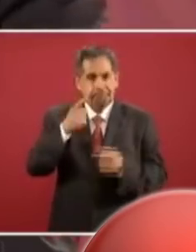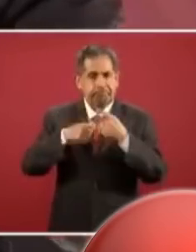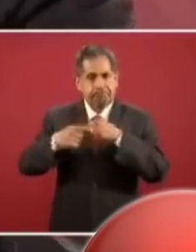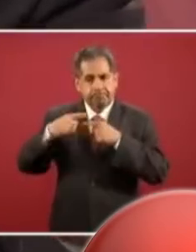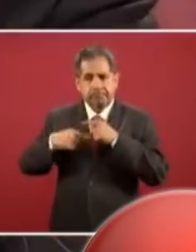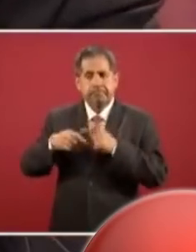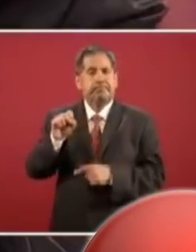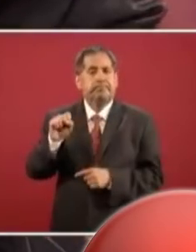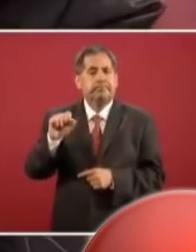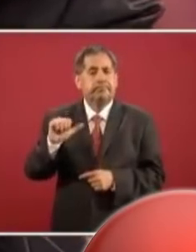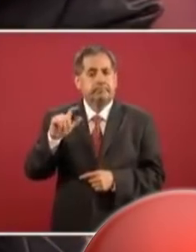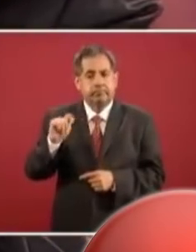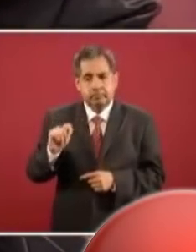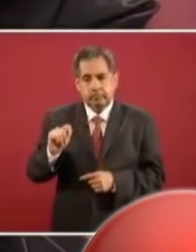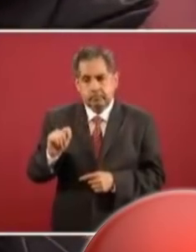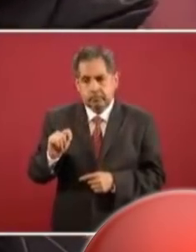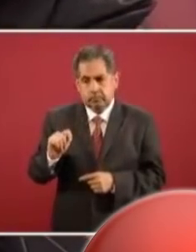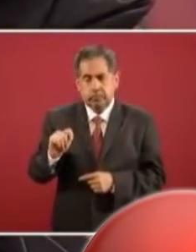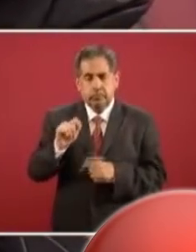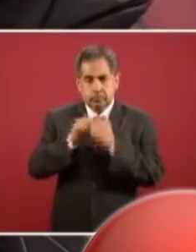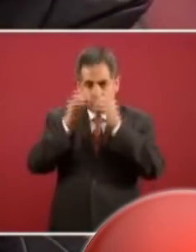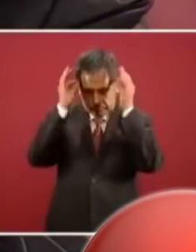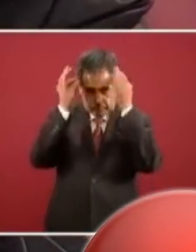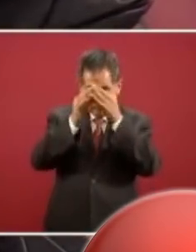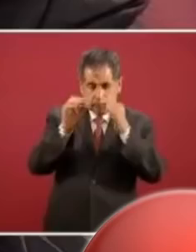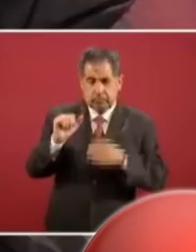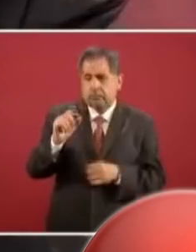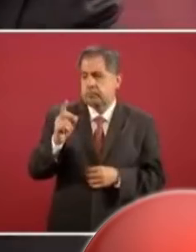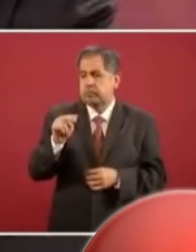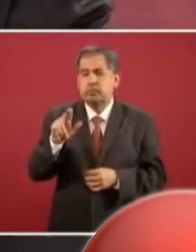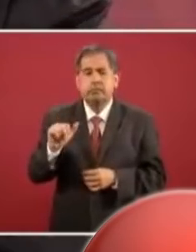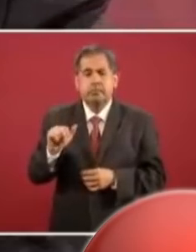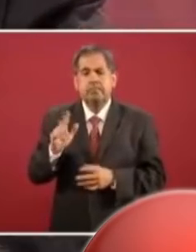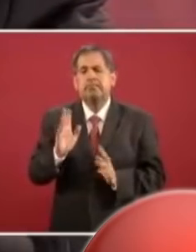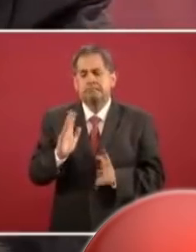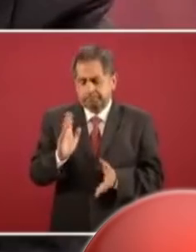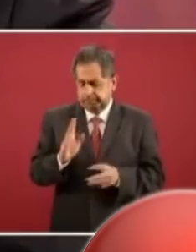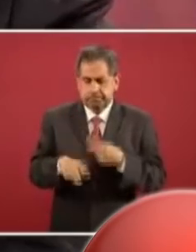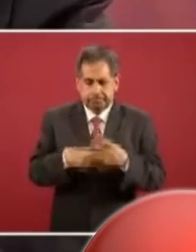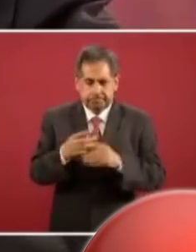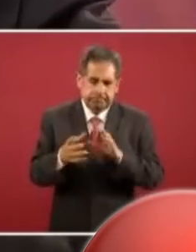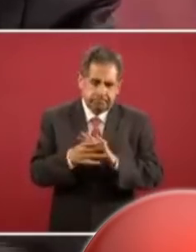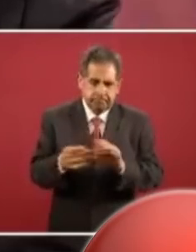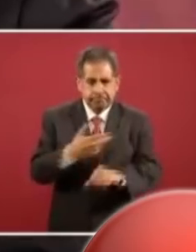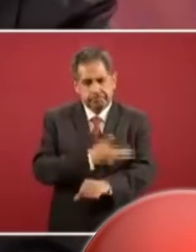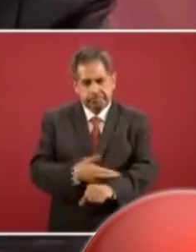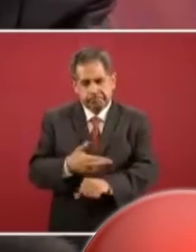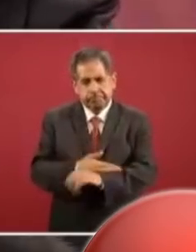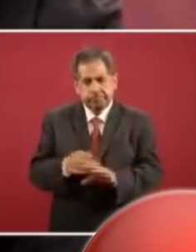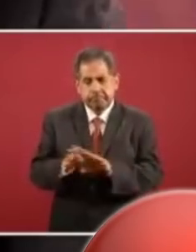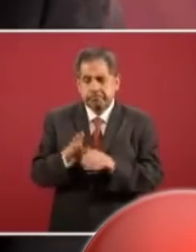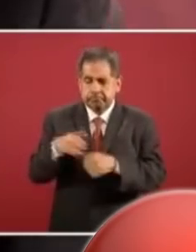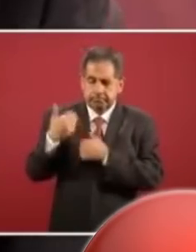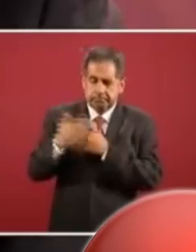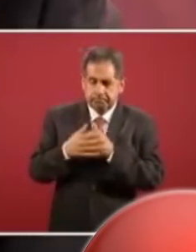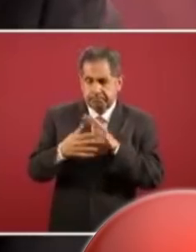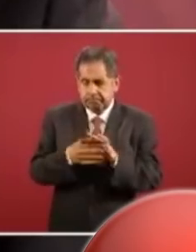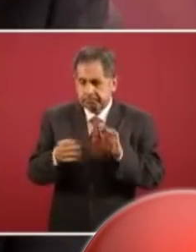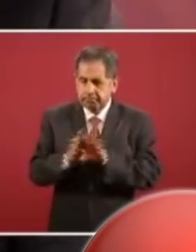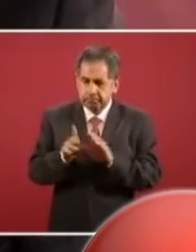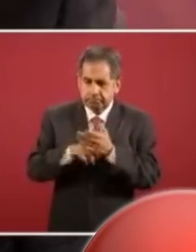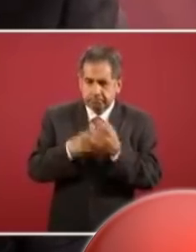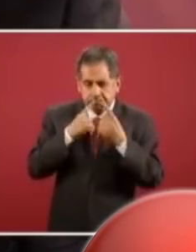del SAT y aduanas, vamos a ir resolviendo,